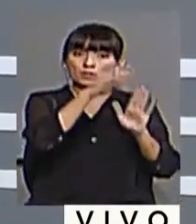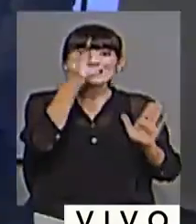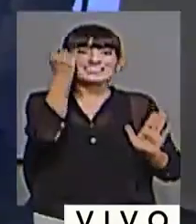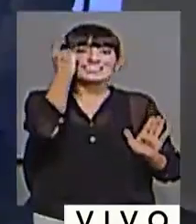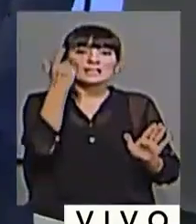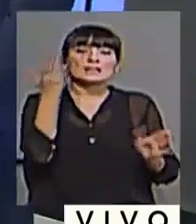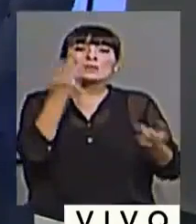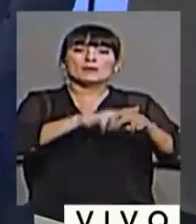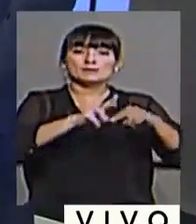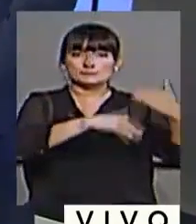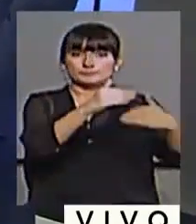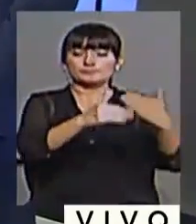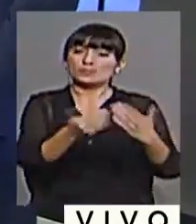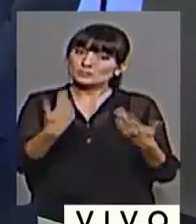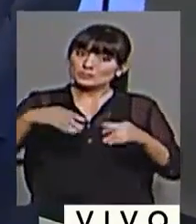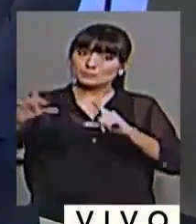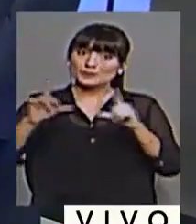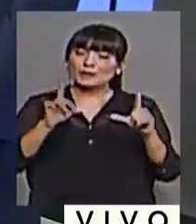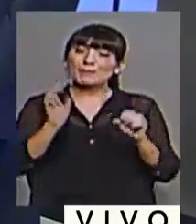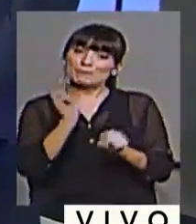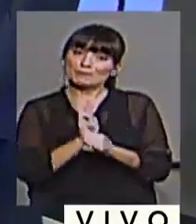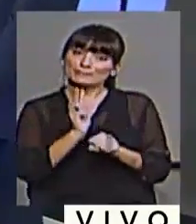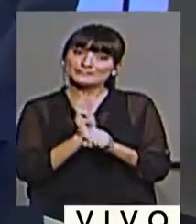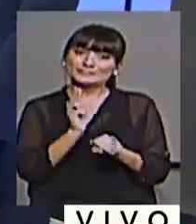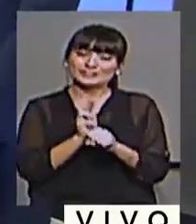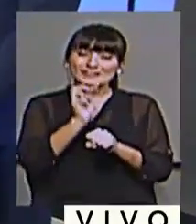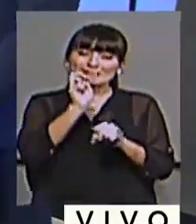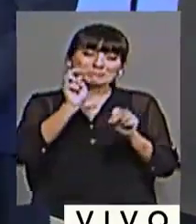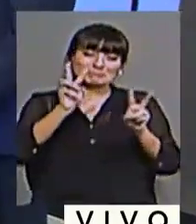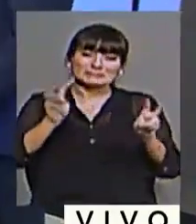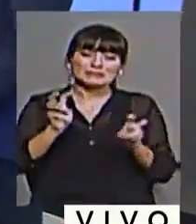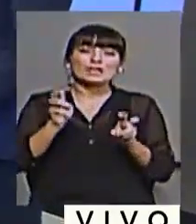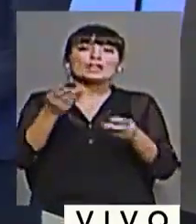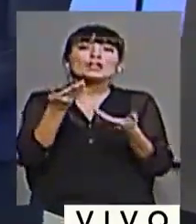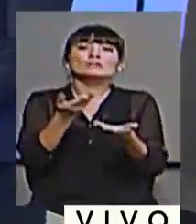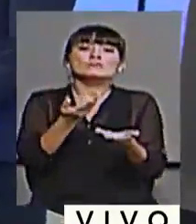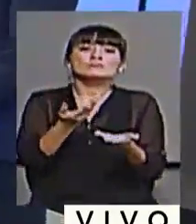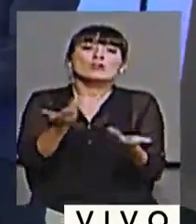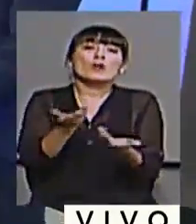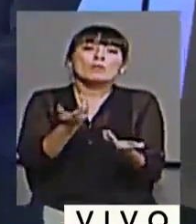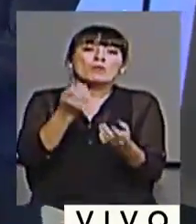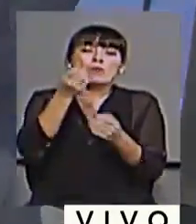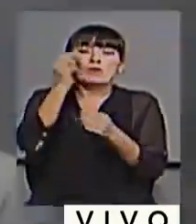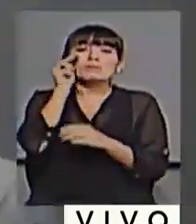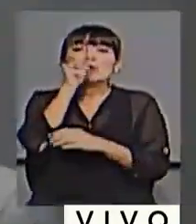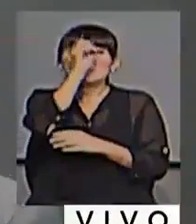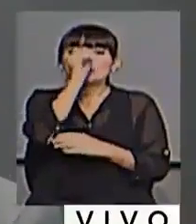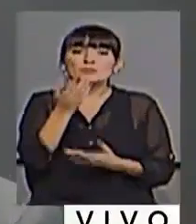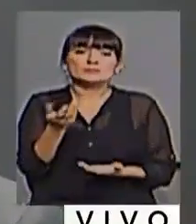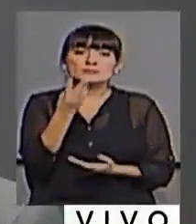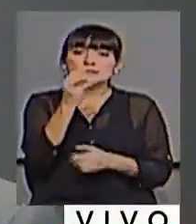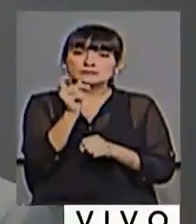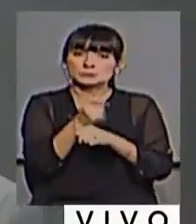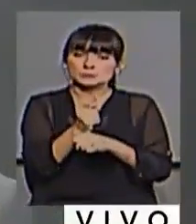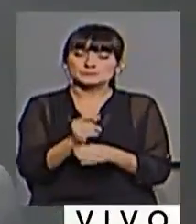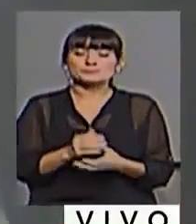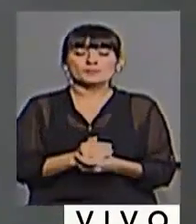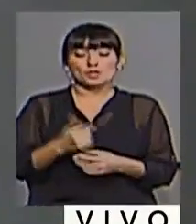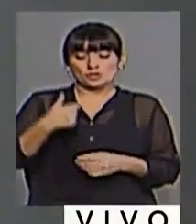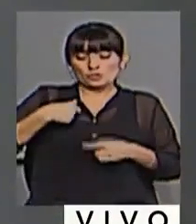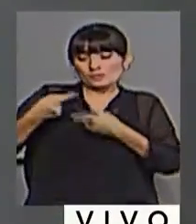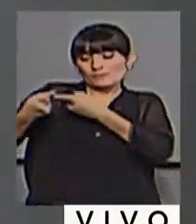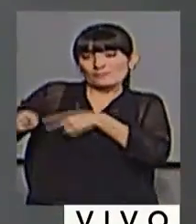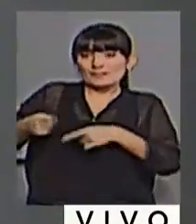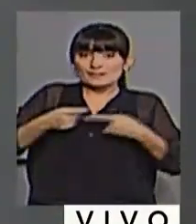Somos un programa académico. Rodrigo España, ¿cuál es su visión? Ahí tiene 30 segundos. A diferencia de los otros comentaristas, yo no puedo